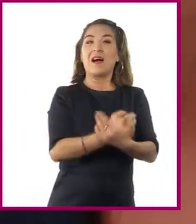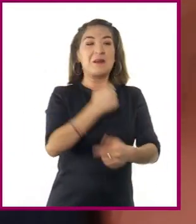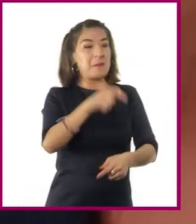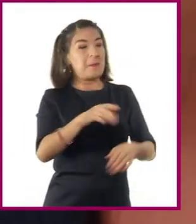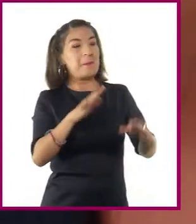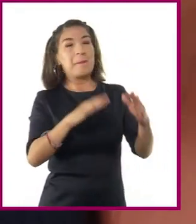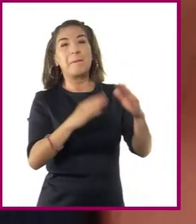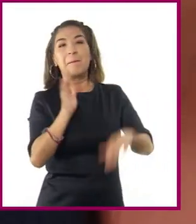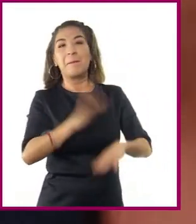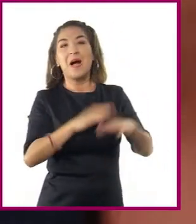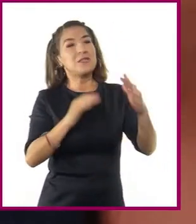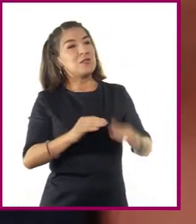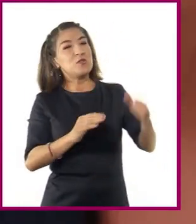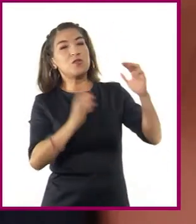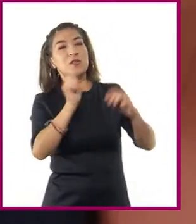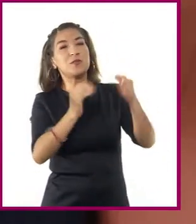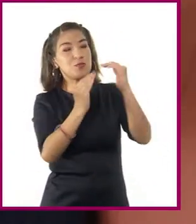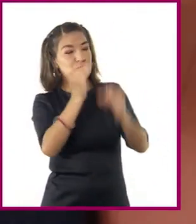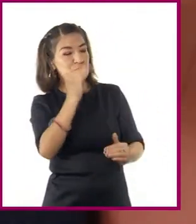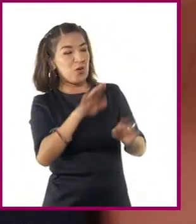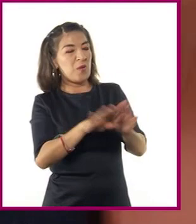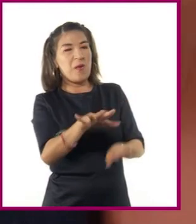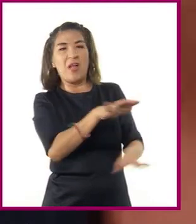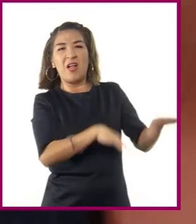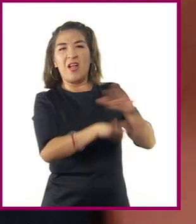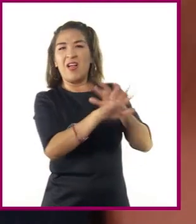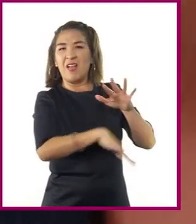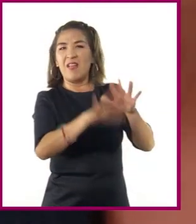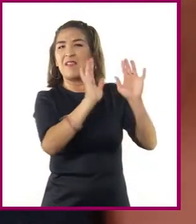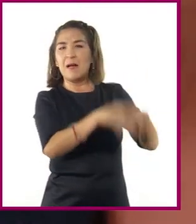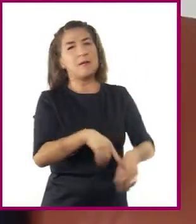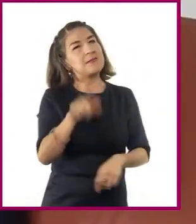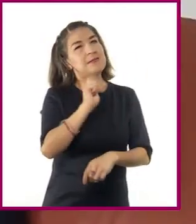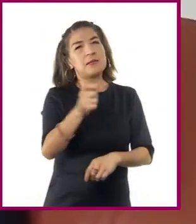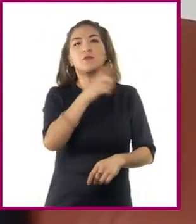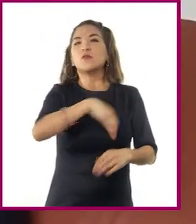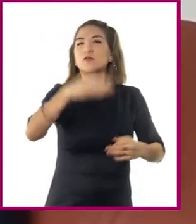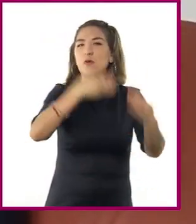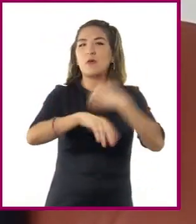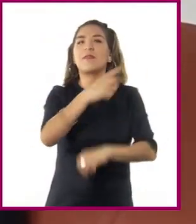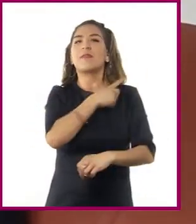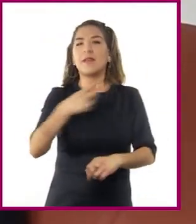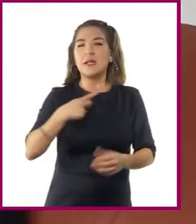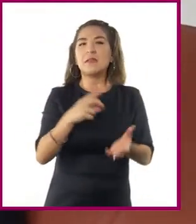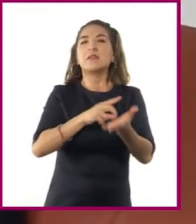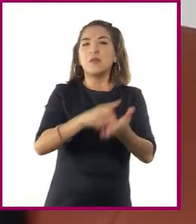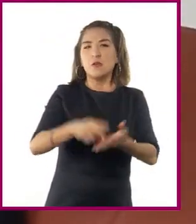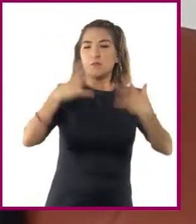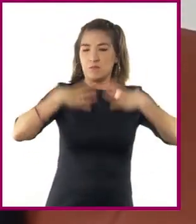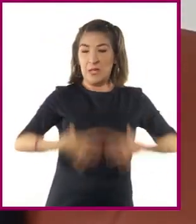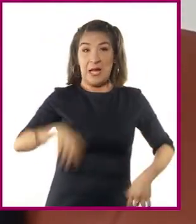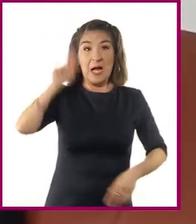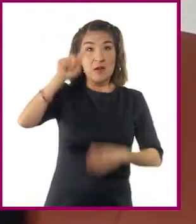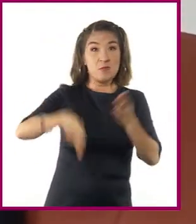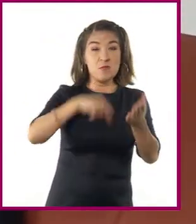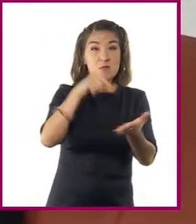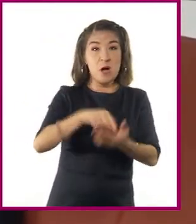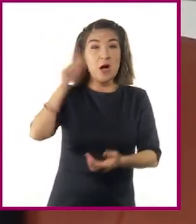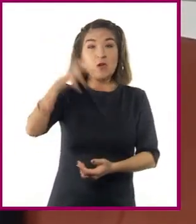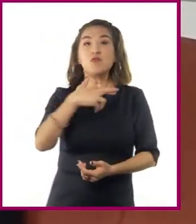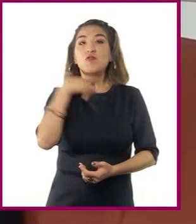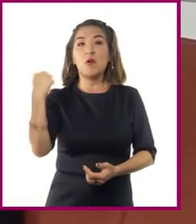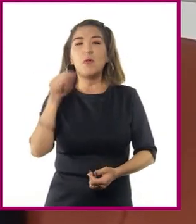grandes, sino que todos tuvieran derecho a vivir, a comer, a vestir. En Roma se logró establecer un